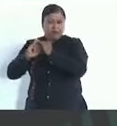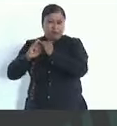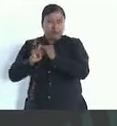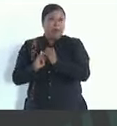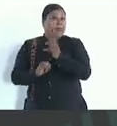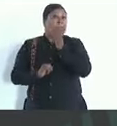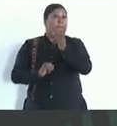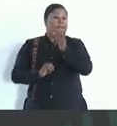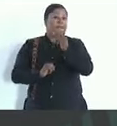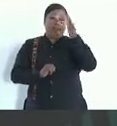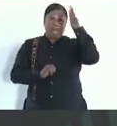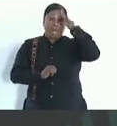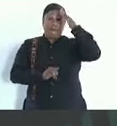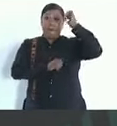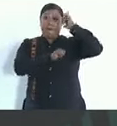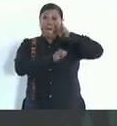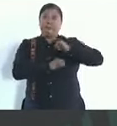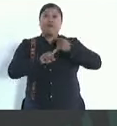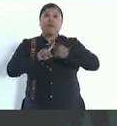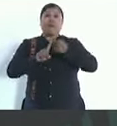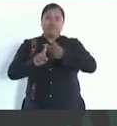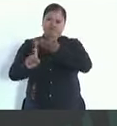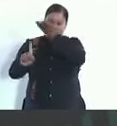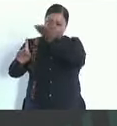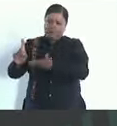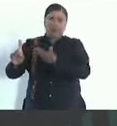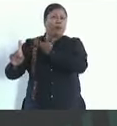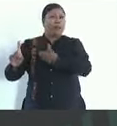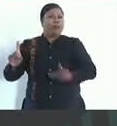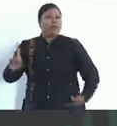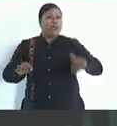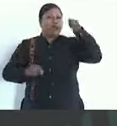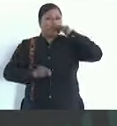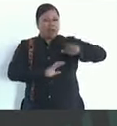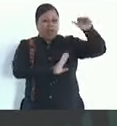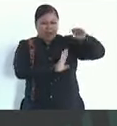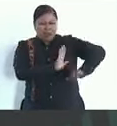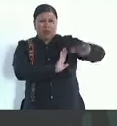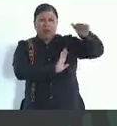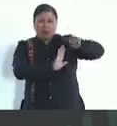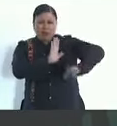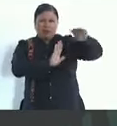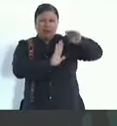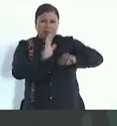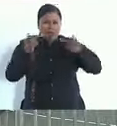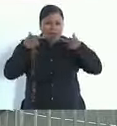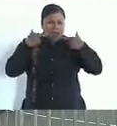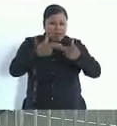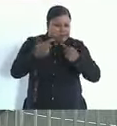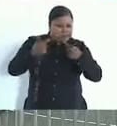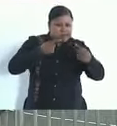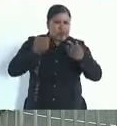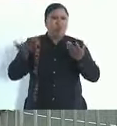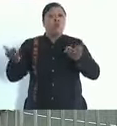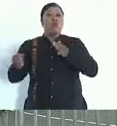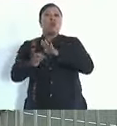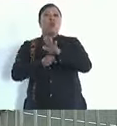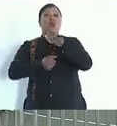como cabeza al presidente, que mes con mes se reunía con nosotros para conocer los